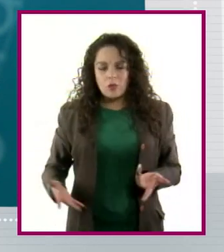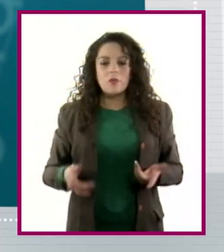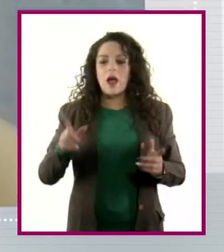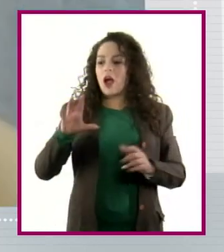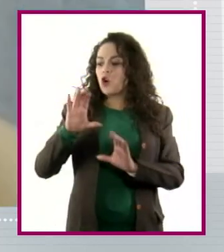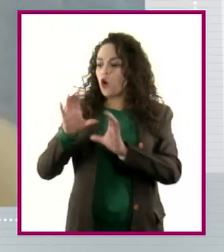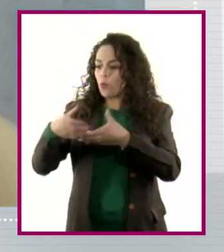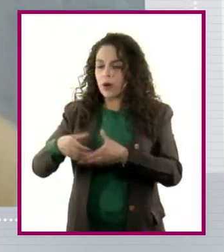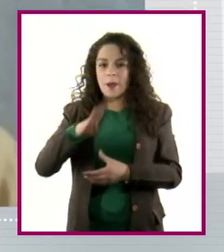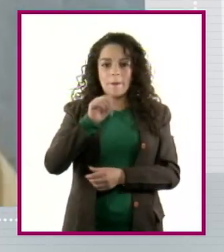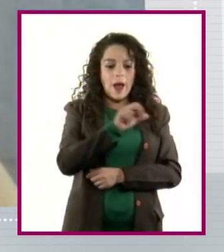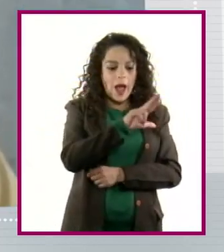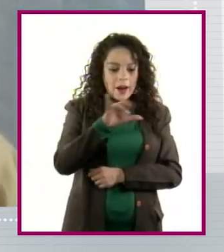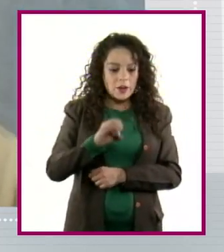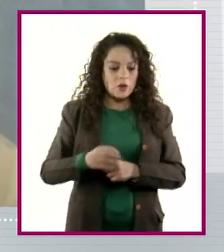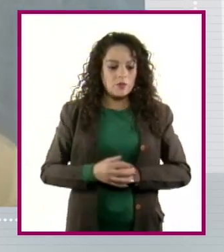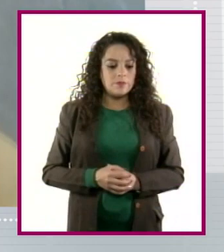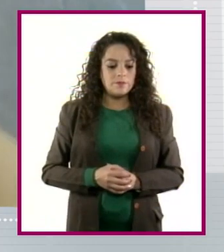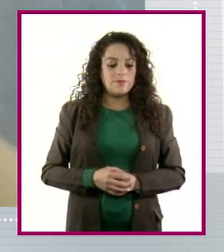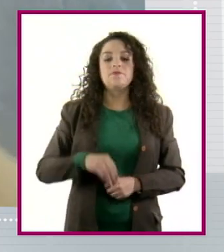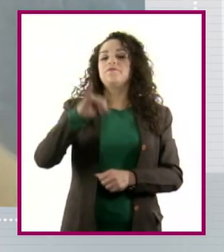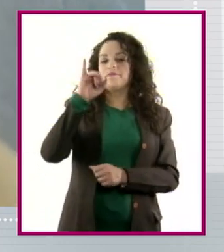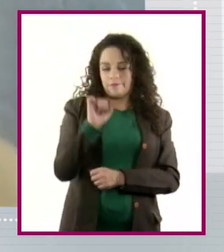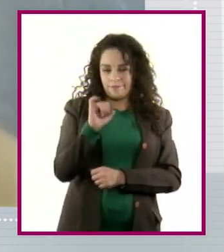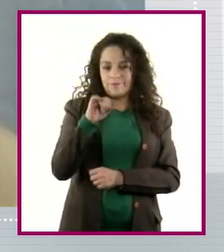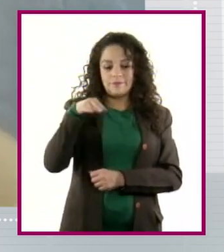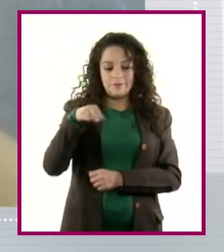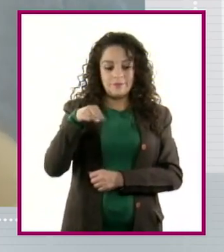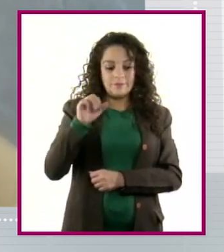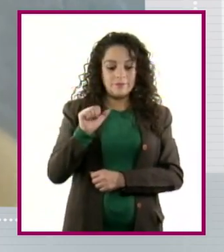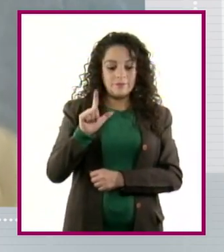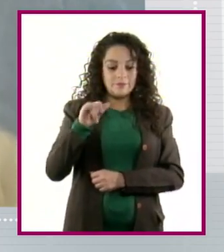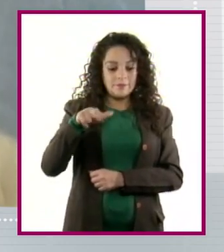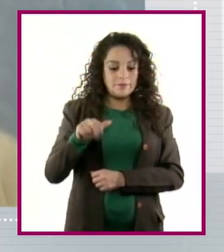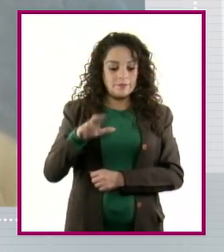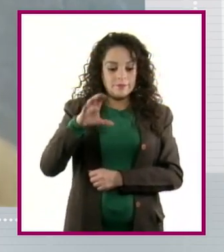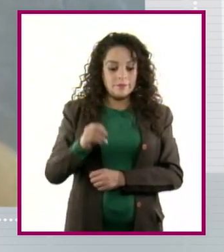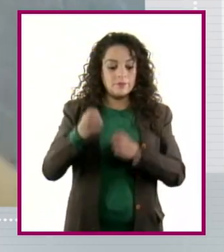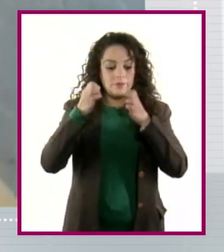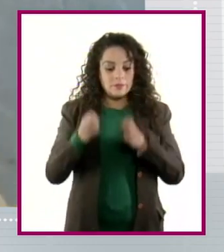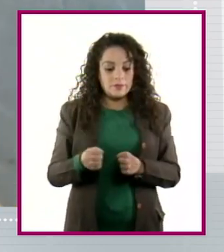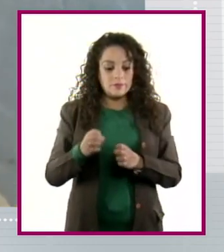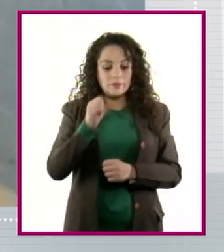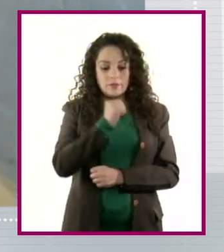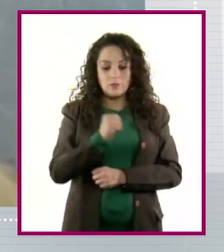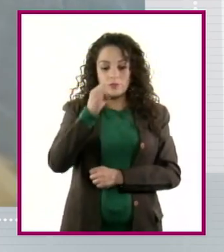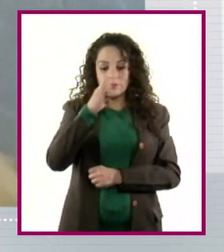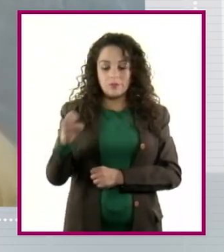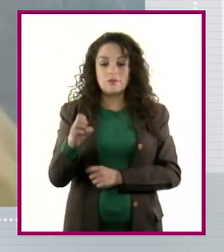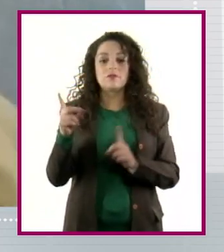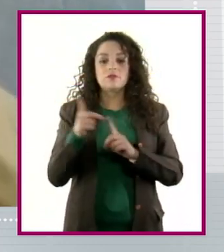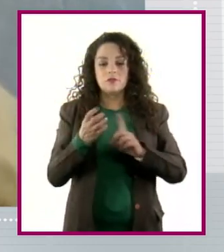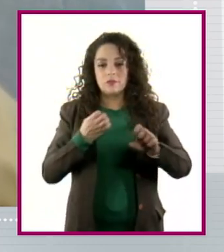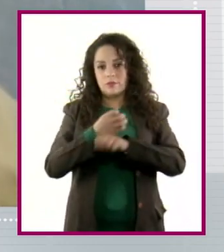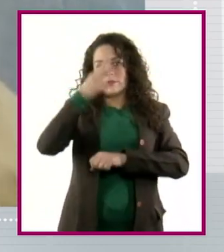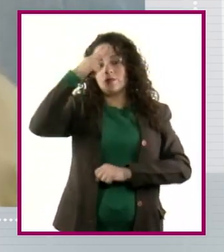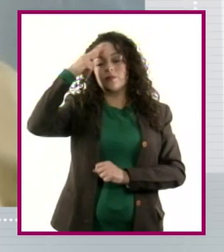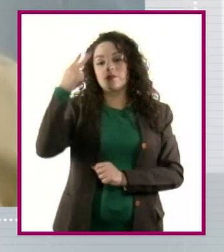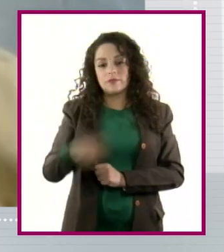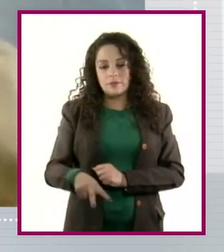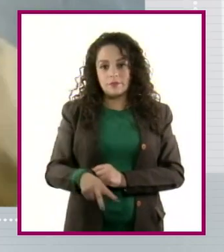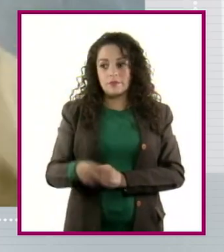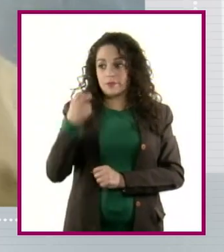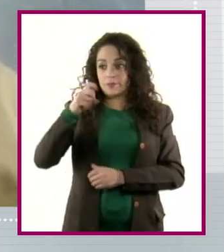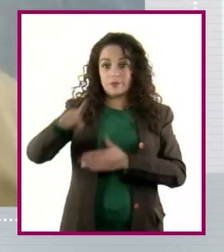barrios? Sí, mira, Malinalco es un pueblo que está localizado en el sureste del Estado de México. Es